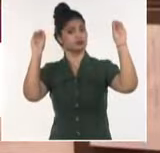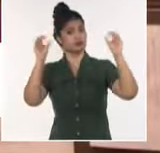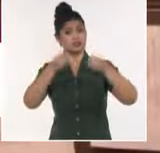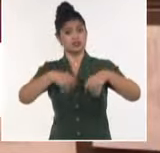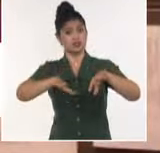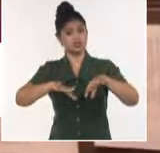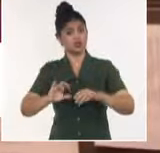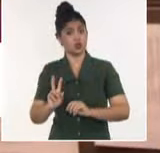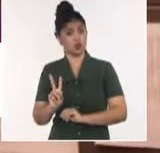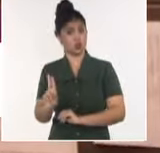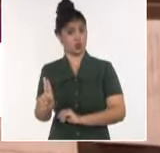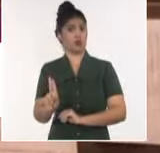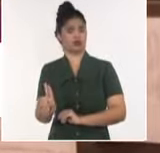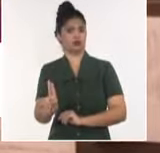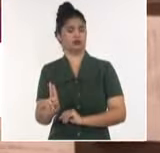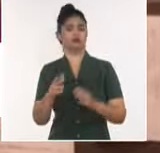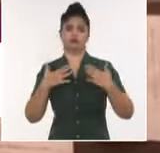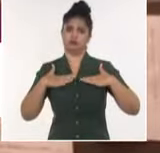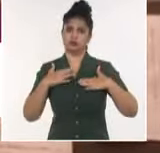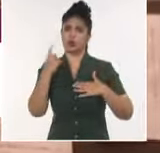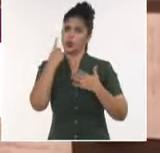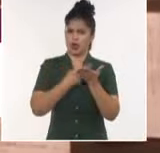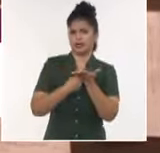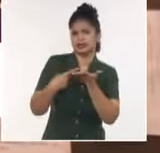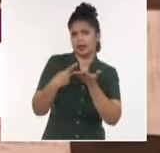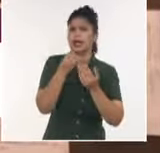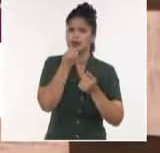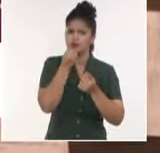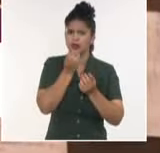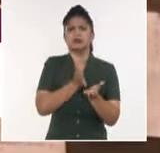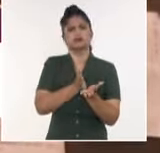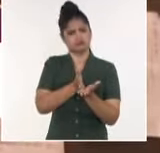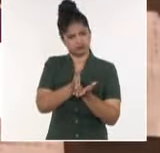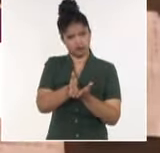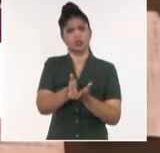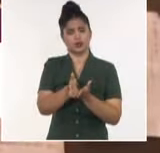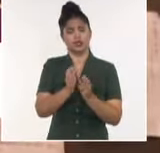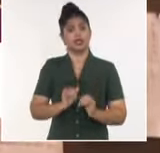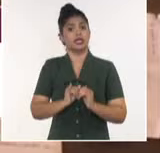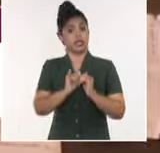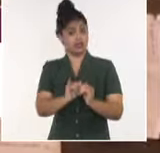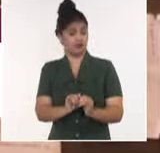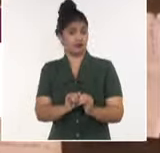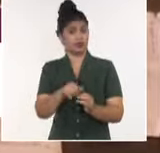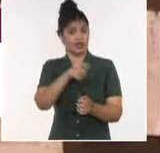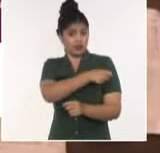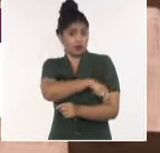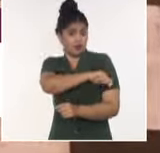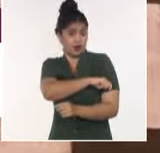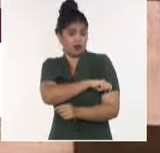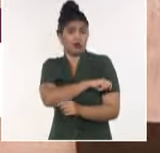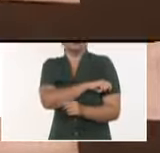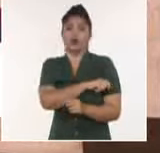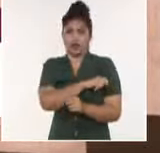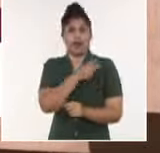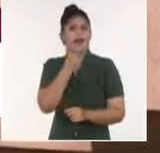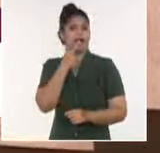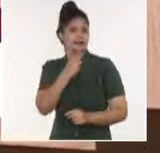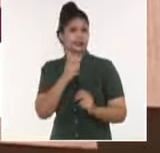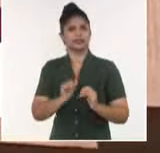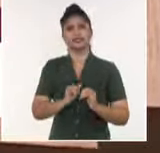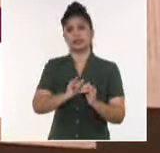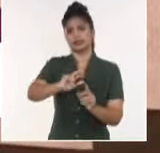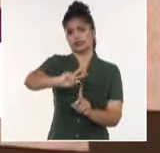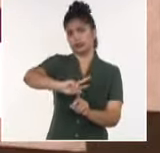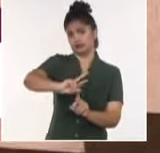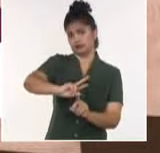esté vigente durante una semana, pero los funcionarios aconsejaron a los ciudadanos no bajar la guardia. El seísmo de este jueves tuvo su centro a una profundidad